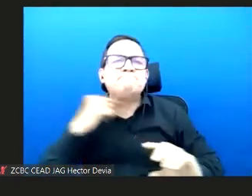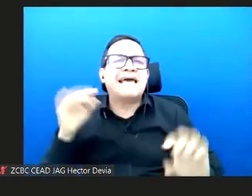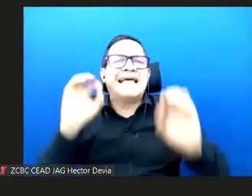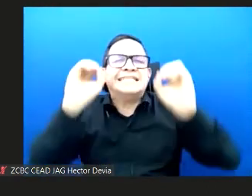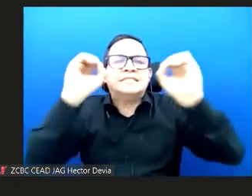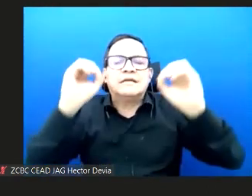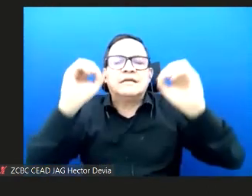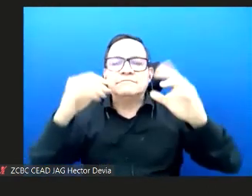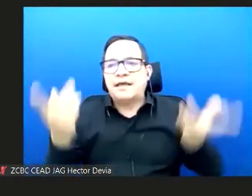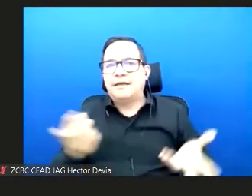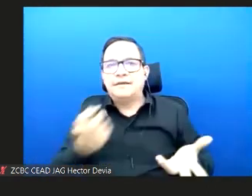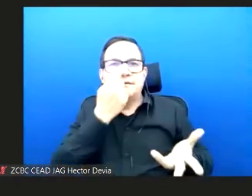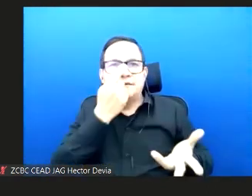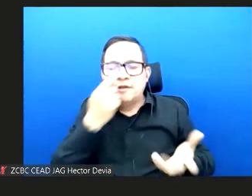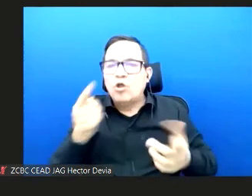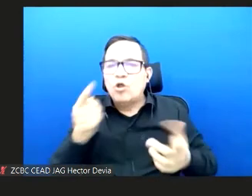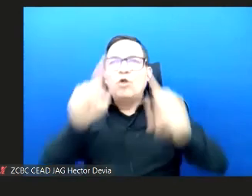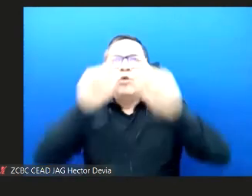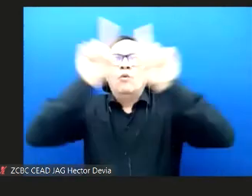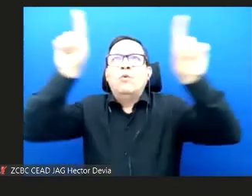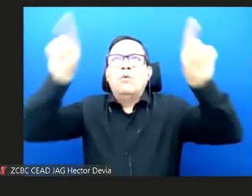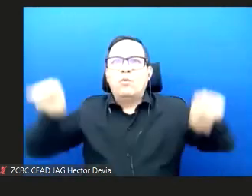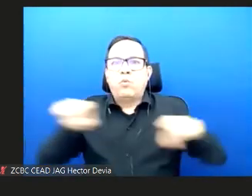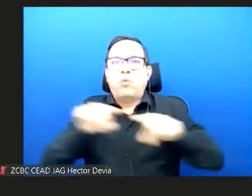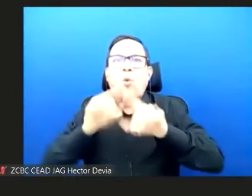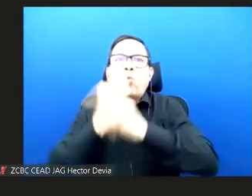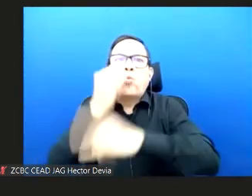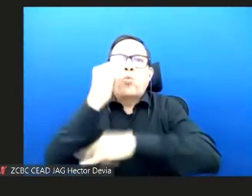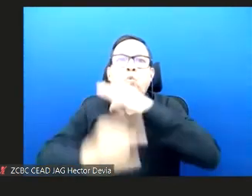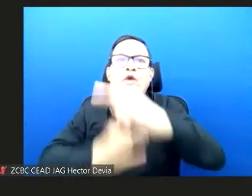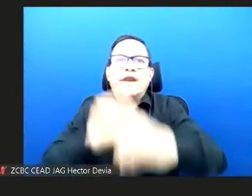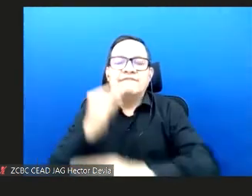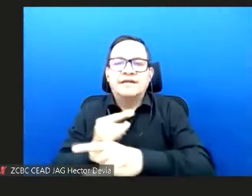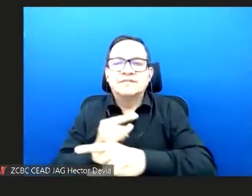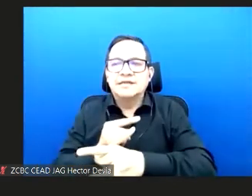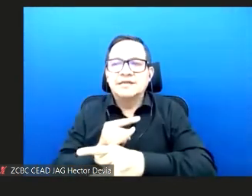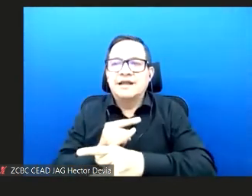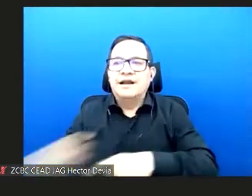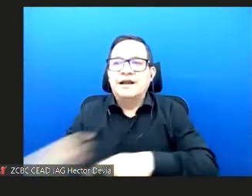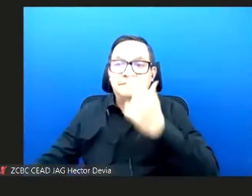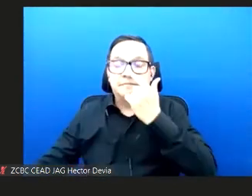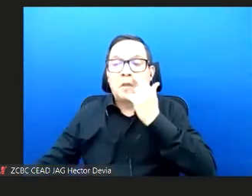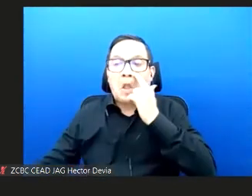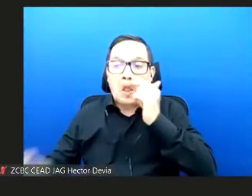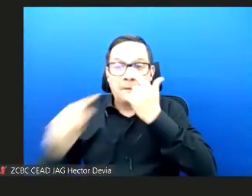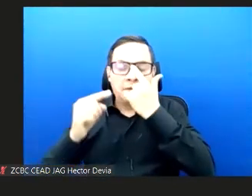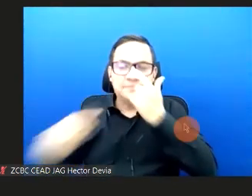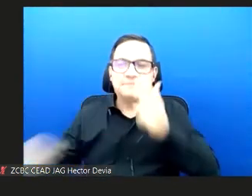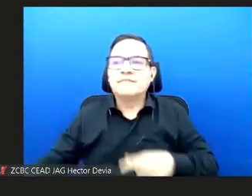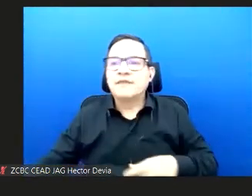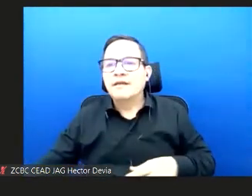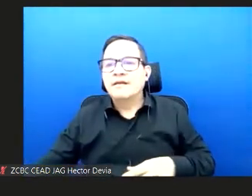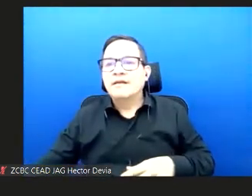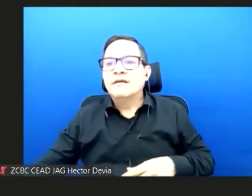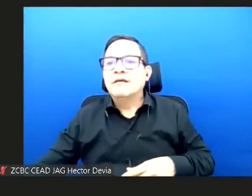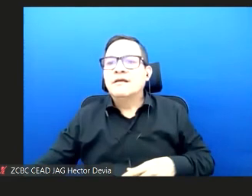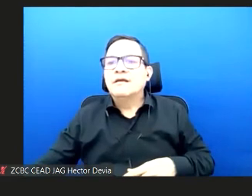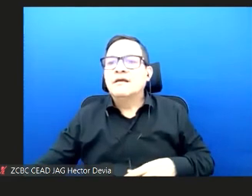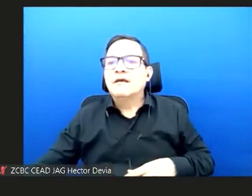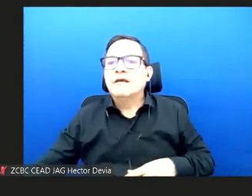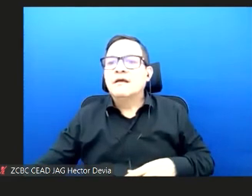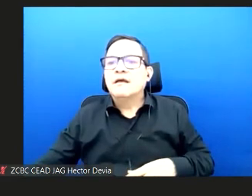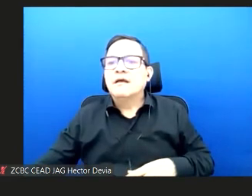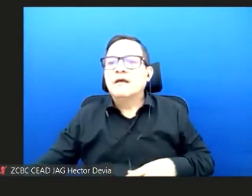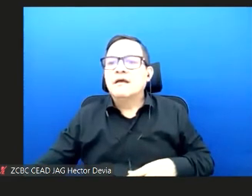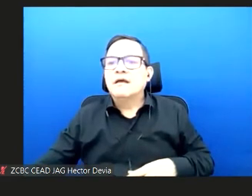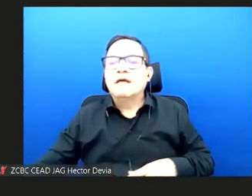Simplemente me ubico en el conjunto universal, es decir, en aquellos estudiantes que hicieron la encuesta, pero que en la encuesta ellos